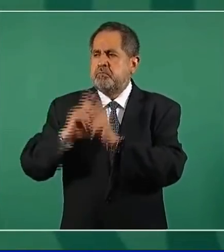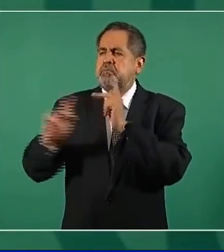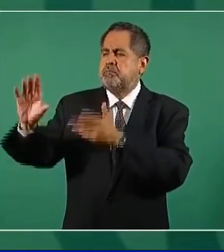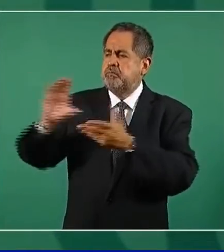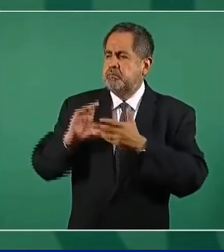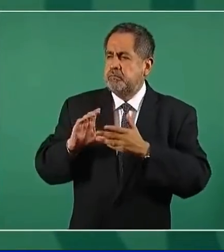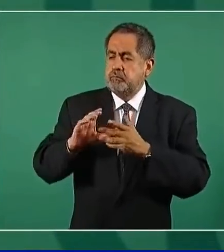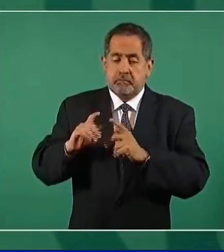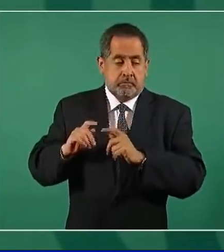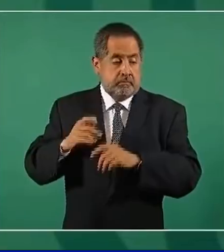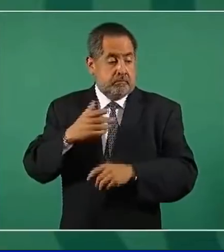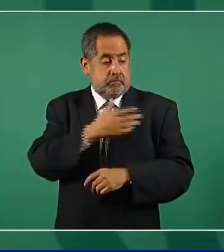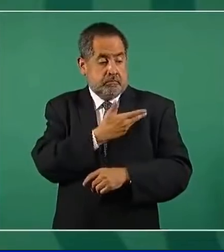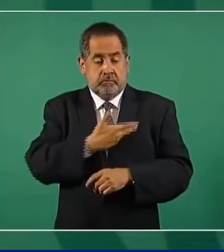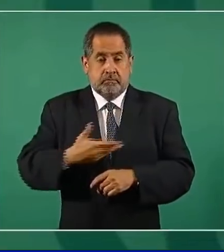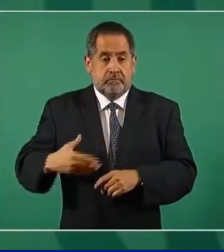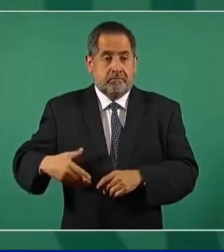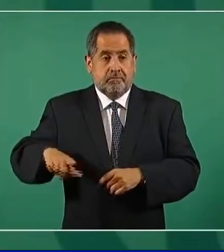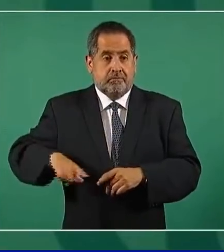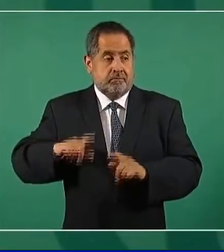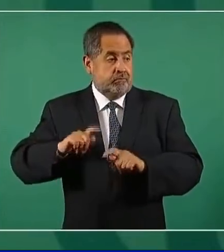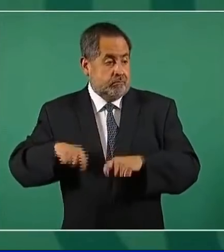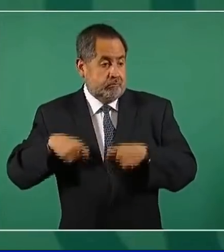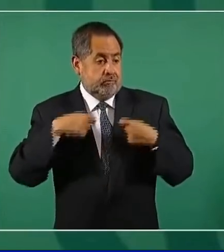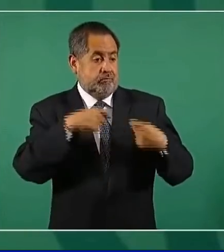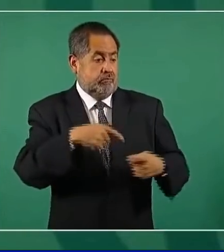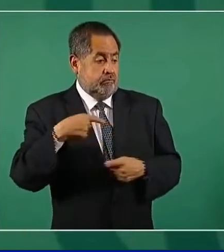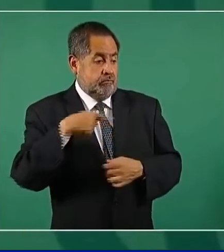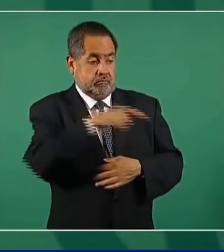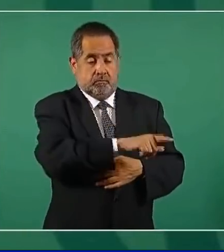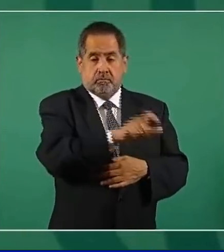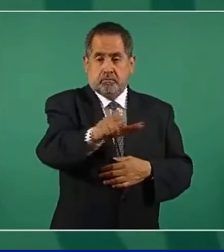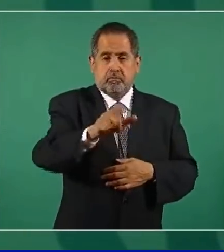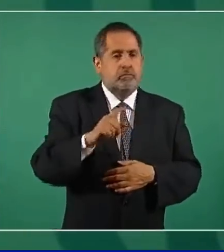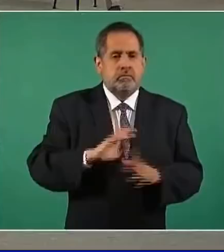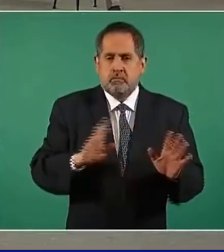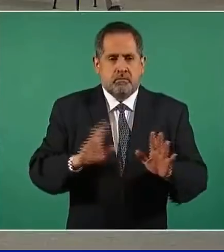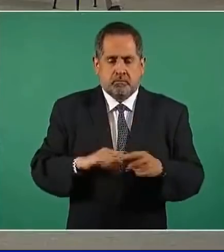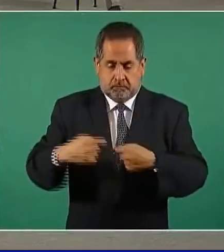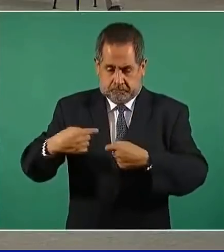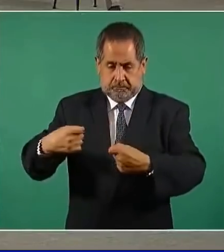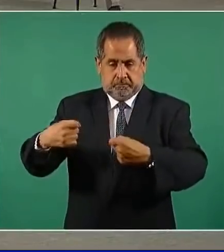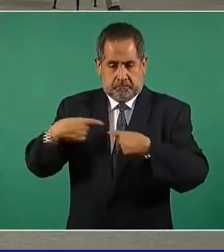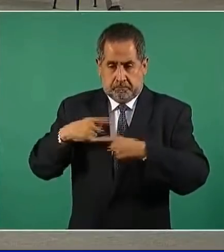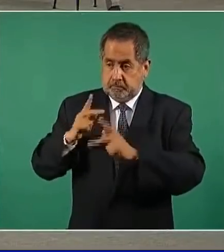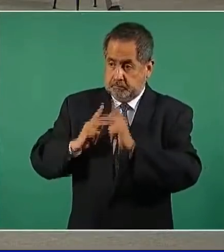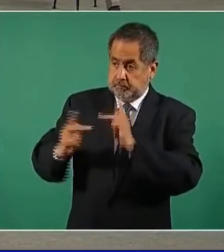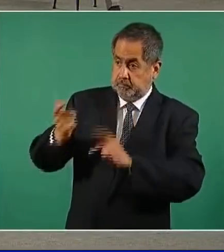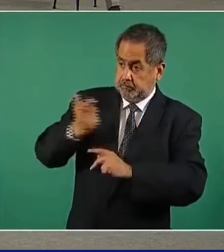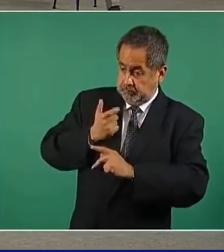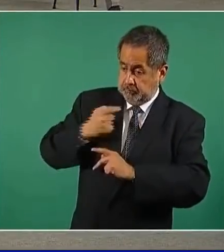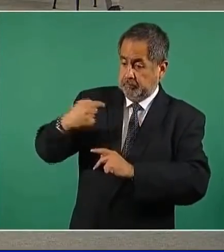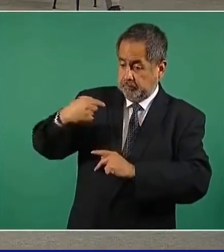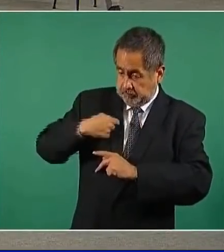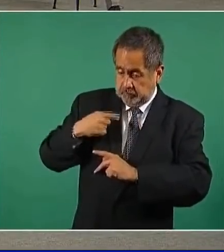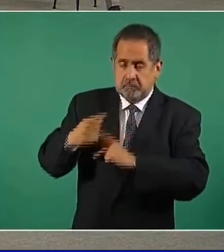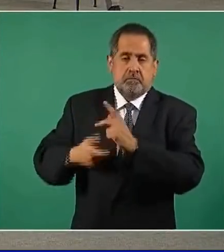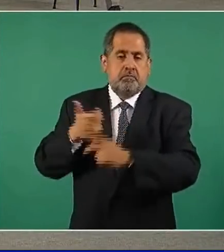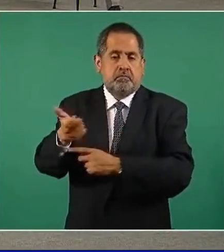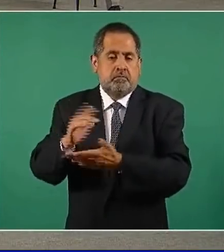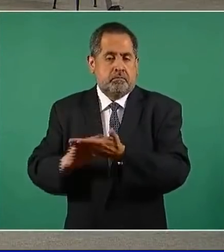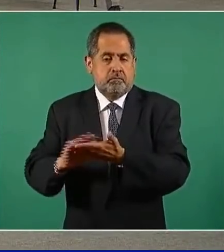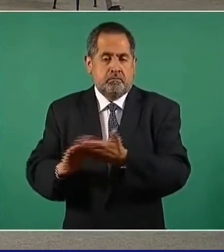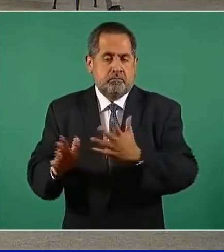Entonces, por eso también hay crisis, porque como existe esa ley, que